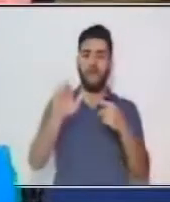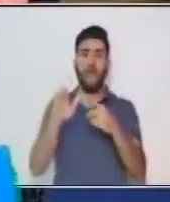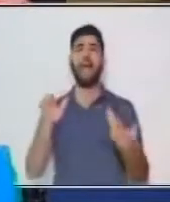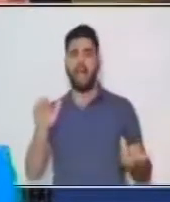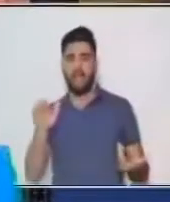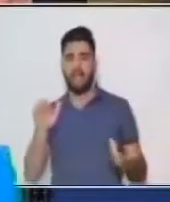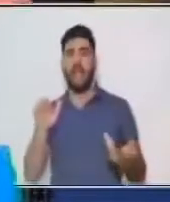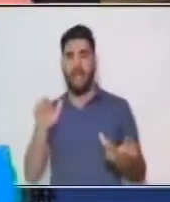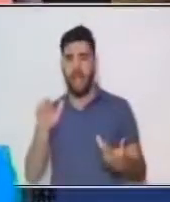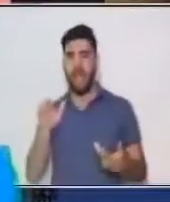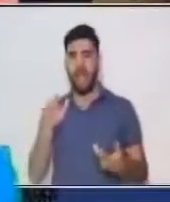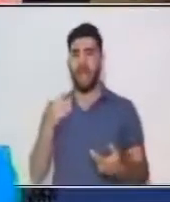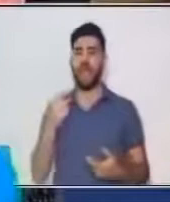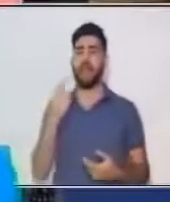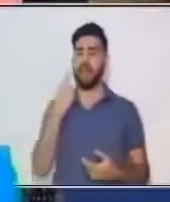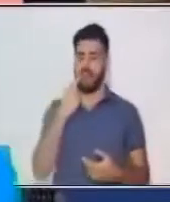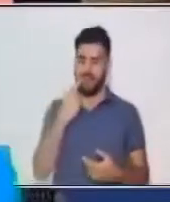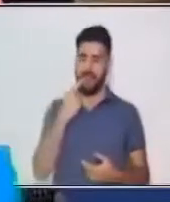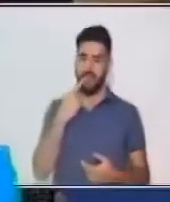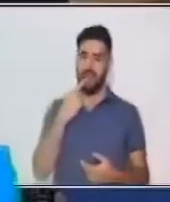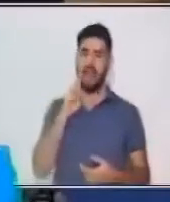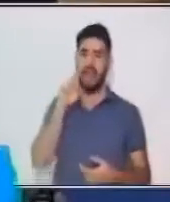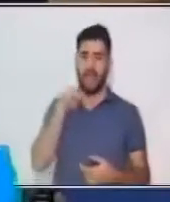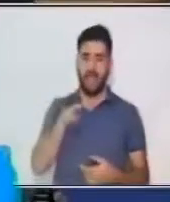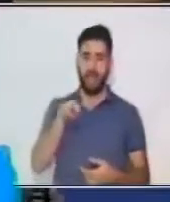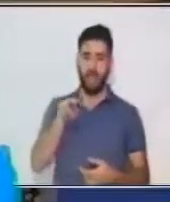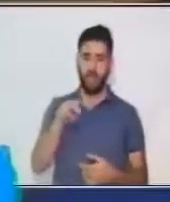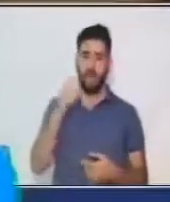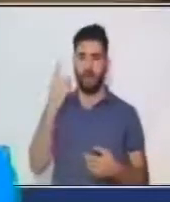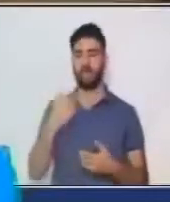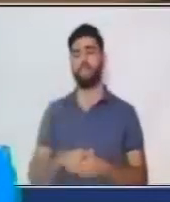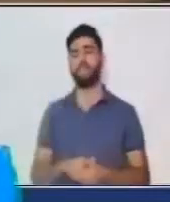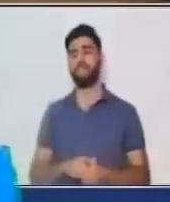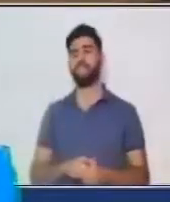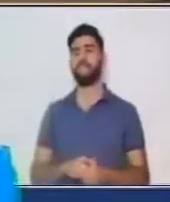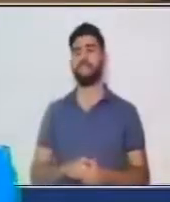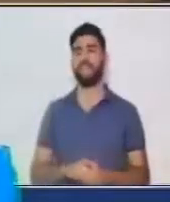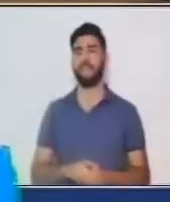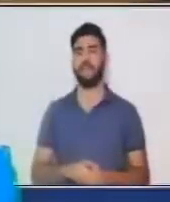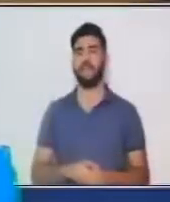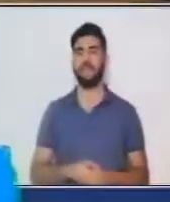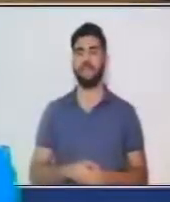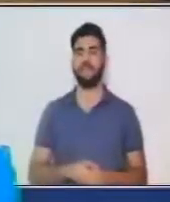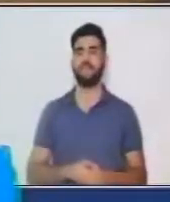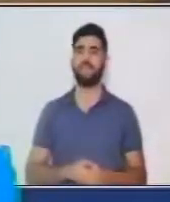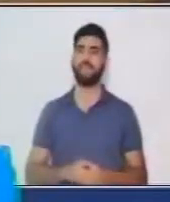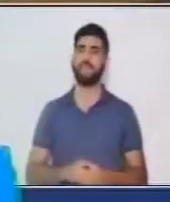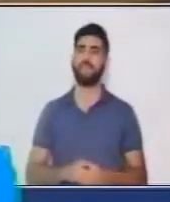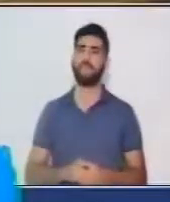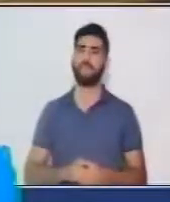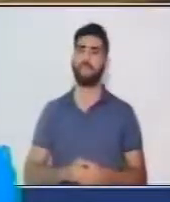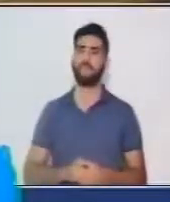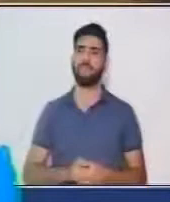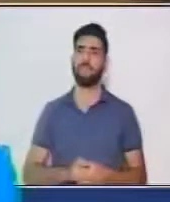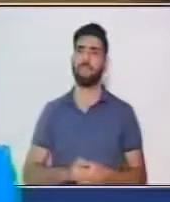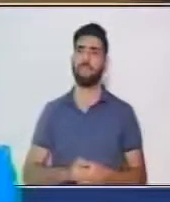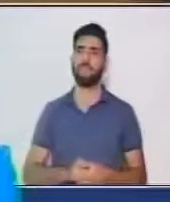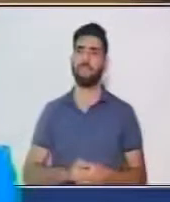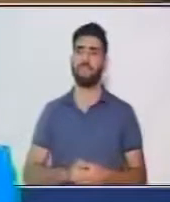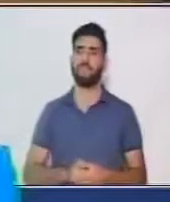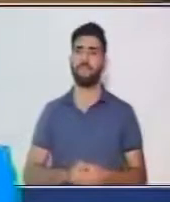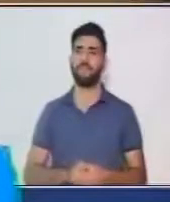Muy bien. Es el órgano del sentido del gusto. Nos referimos a la lengua. Muy bien.